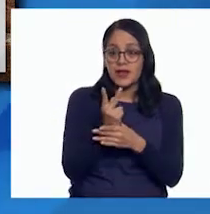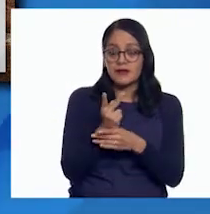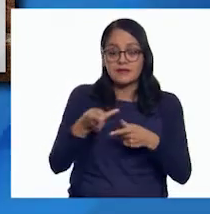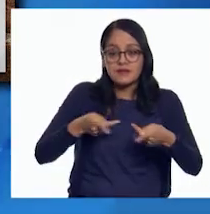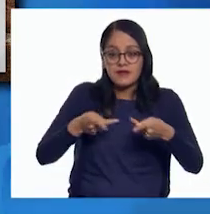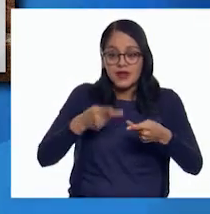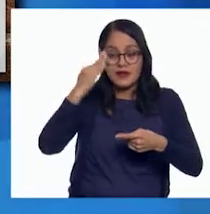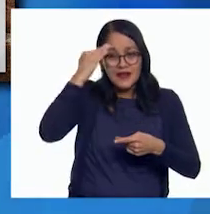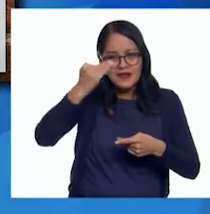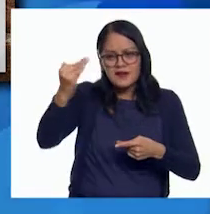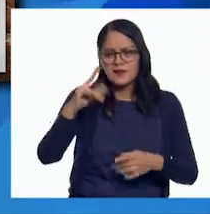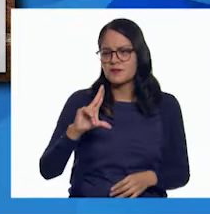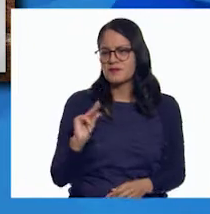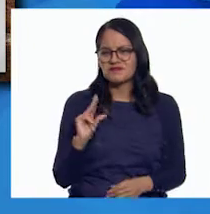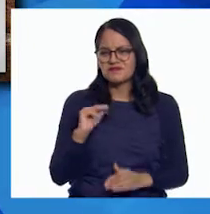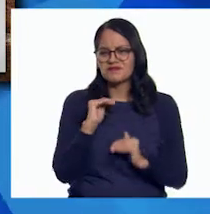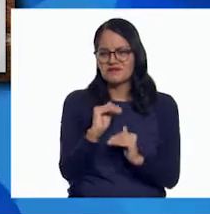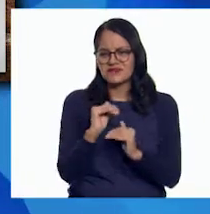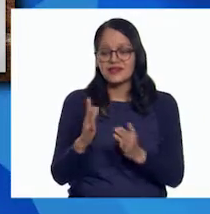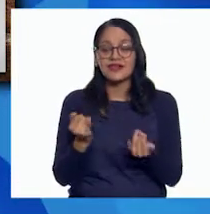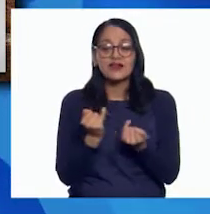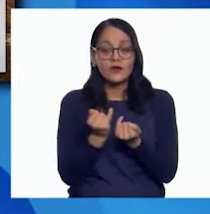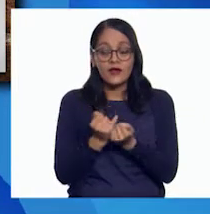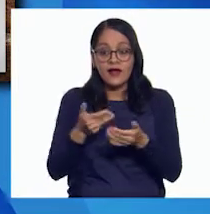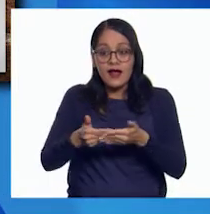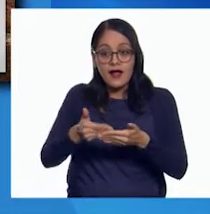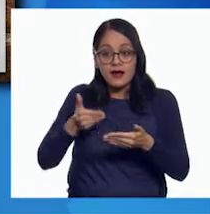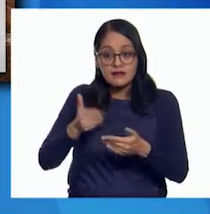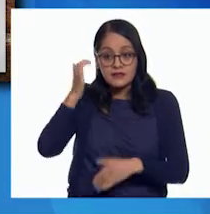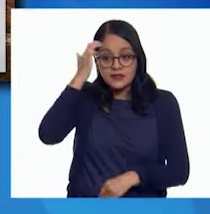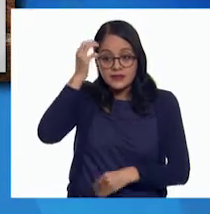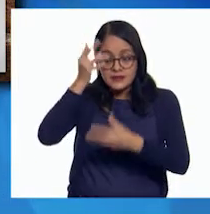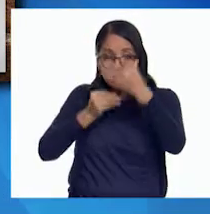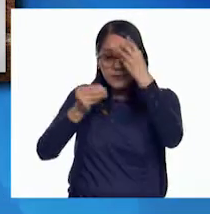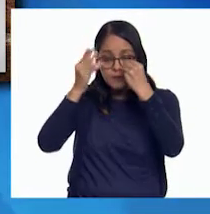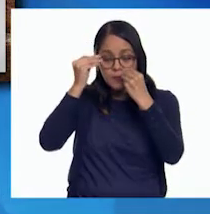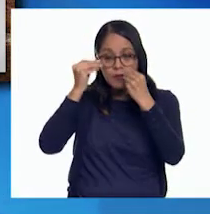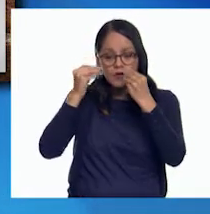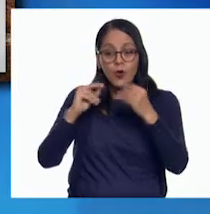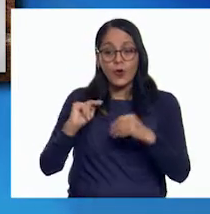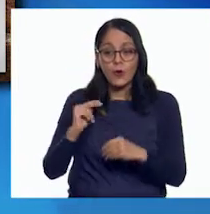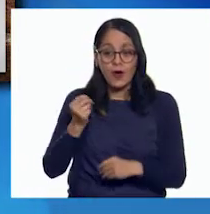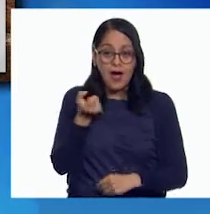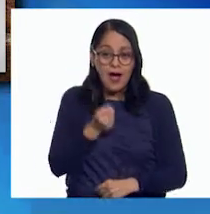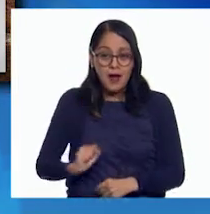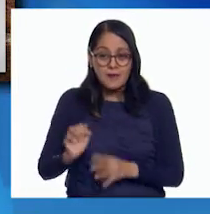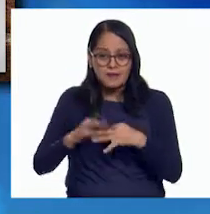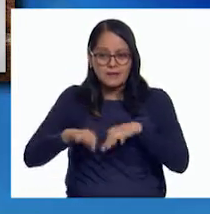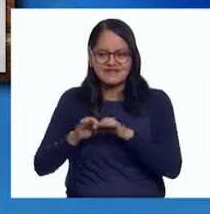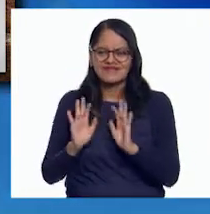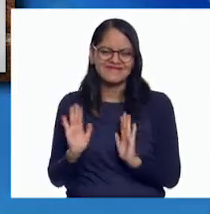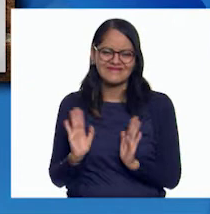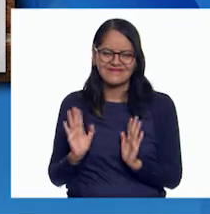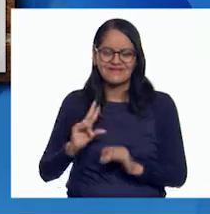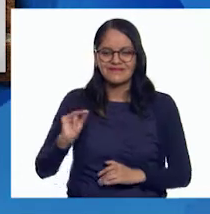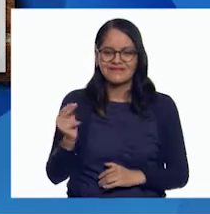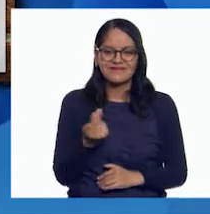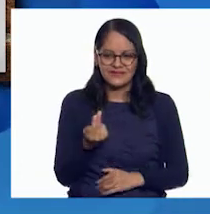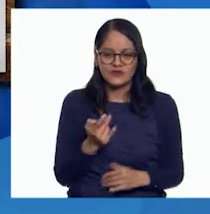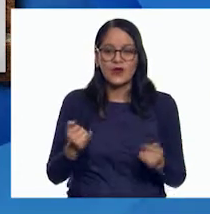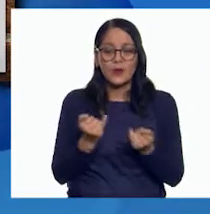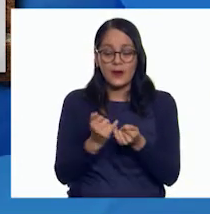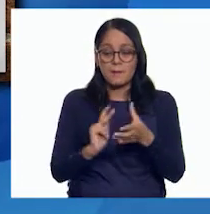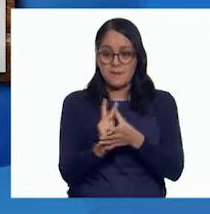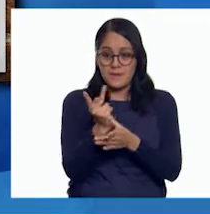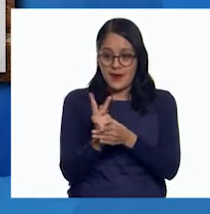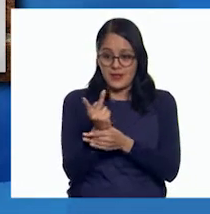No requieren de conocimientos ni de ninguna habilidad especial para ser aplicadas. Al hacer uso de las plantas, la gente adquiere